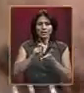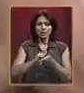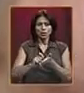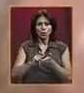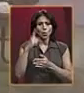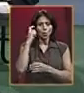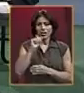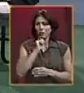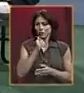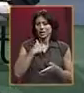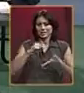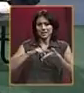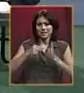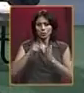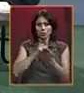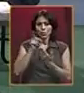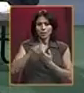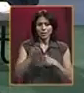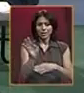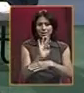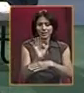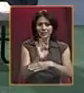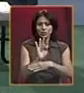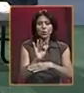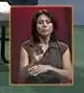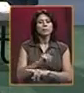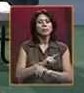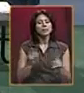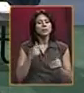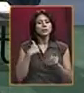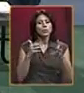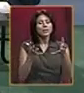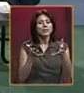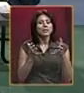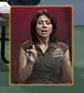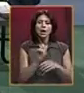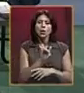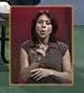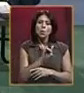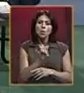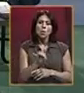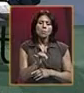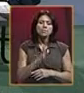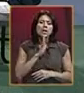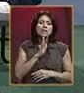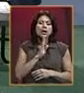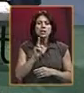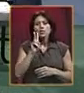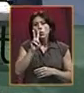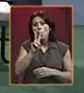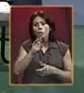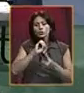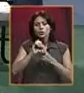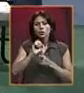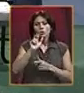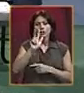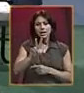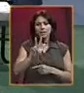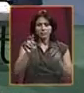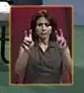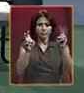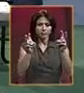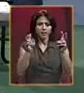un programa de televisión, pues sí quisiera como entresacar 2 o 3 puntos para tal